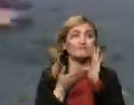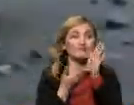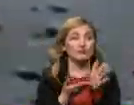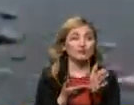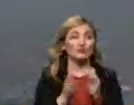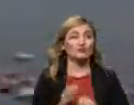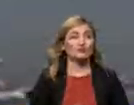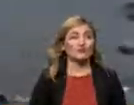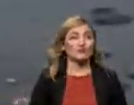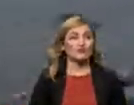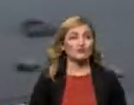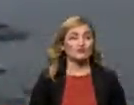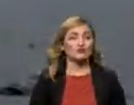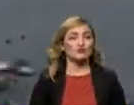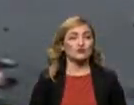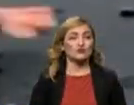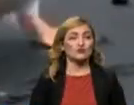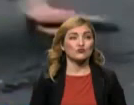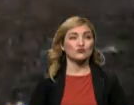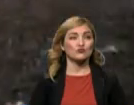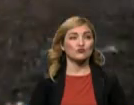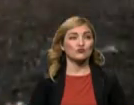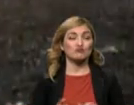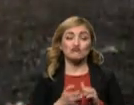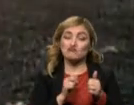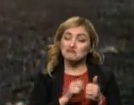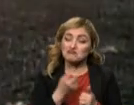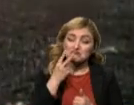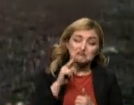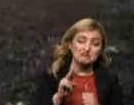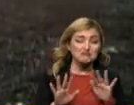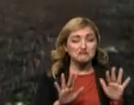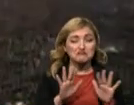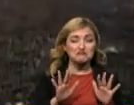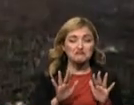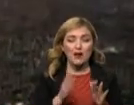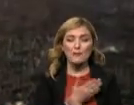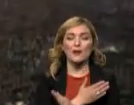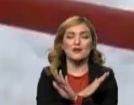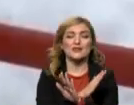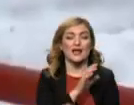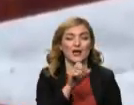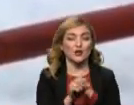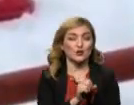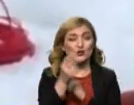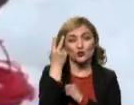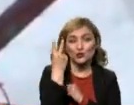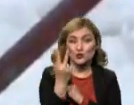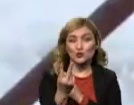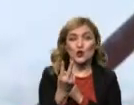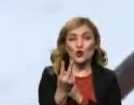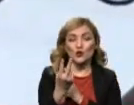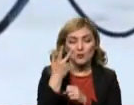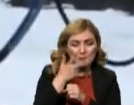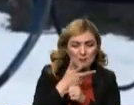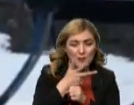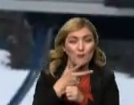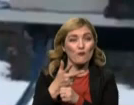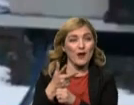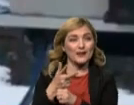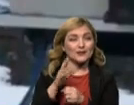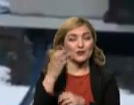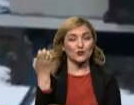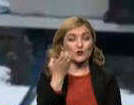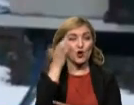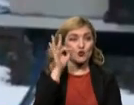ejemplo, y prevenir a su vez cualquier novedad que se presente. Dentro de 2 años, se espera que se visualice desde la central